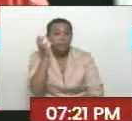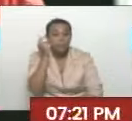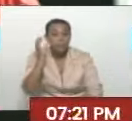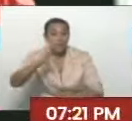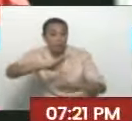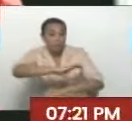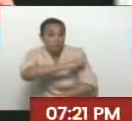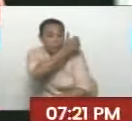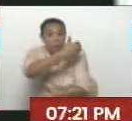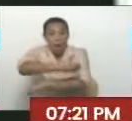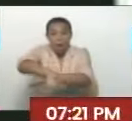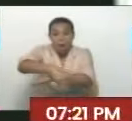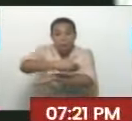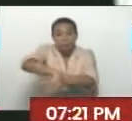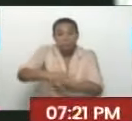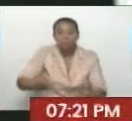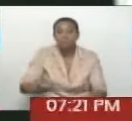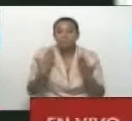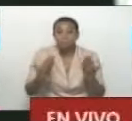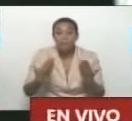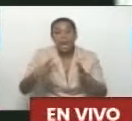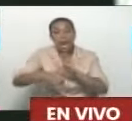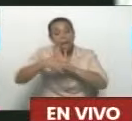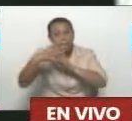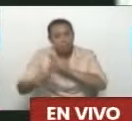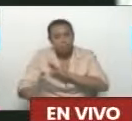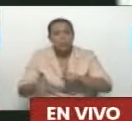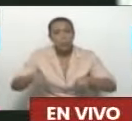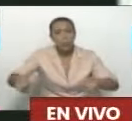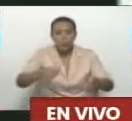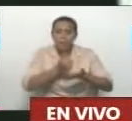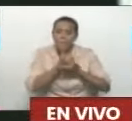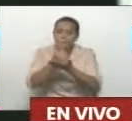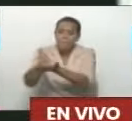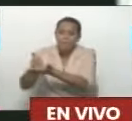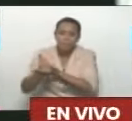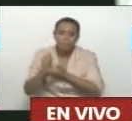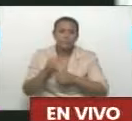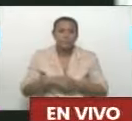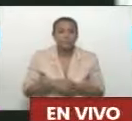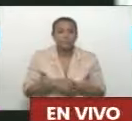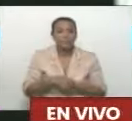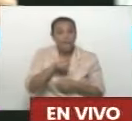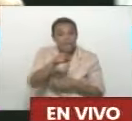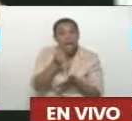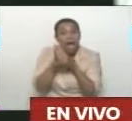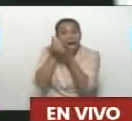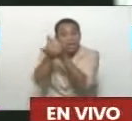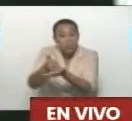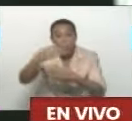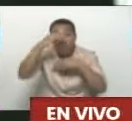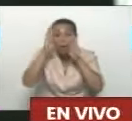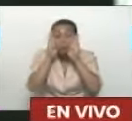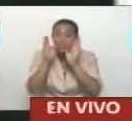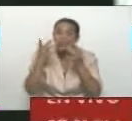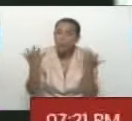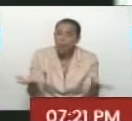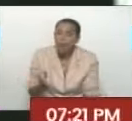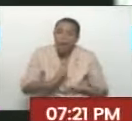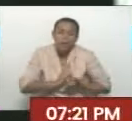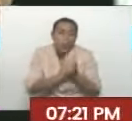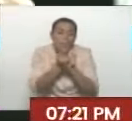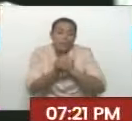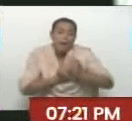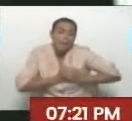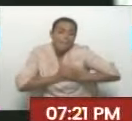líderes, al frente de esa tarea fundamental para garantizar el bienestar de nuestro pueblo. Que esa ayuda, esa atención se traduzca en amor,